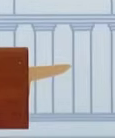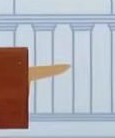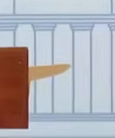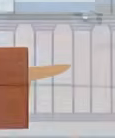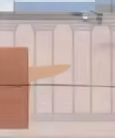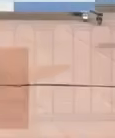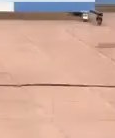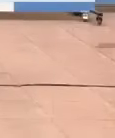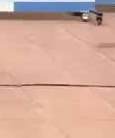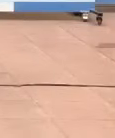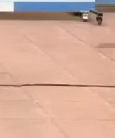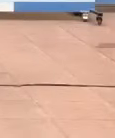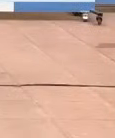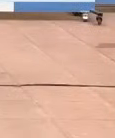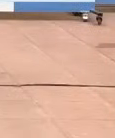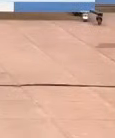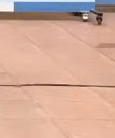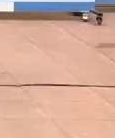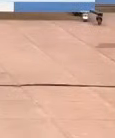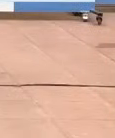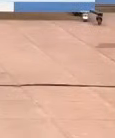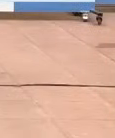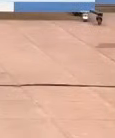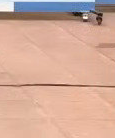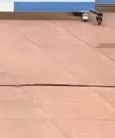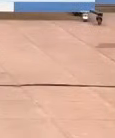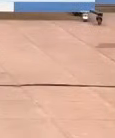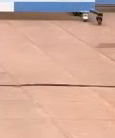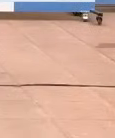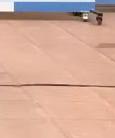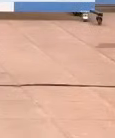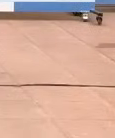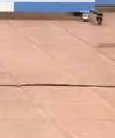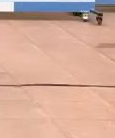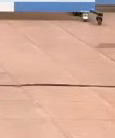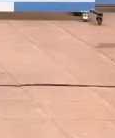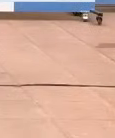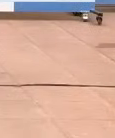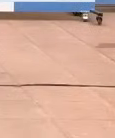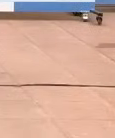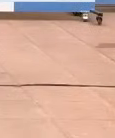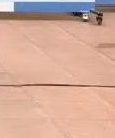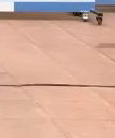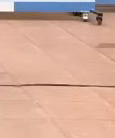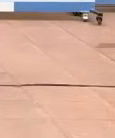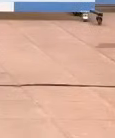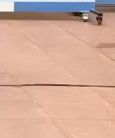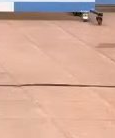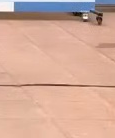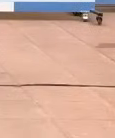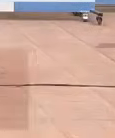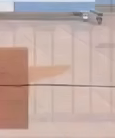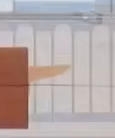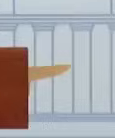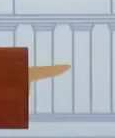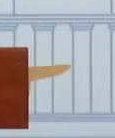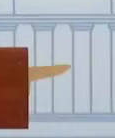el gobierno de la República, a través del Ministerio de Agricultura, distribuirá abono orgánico,